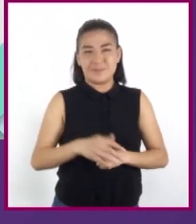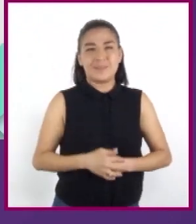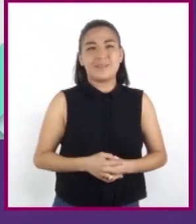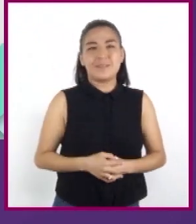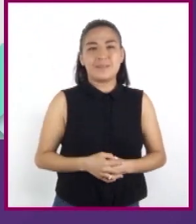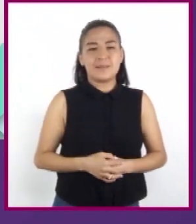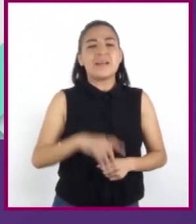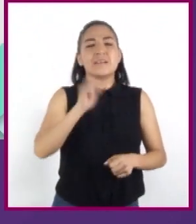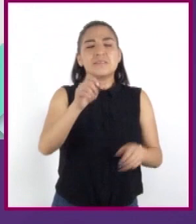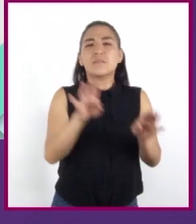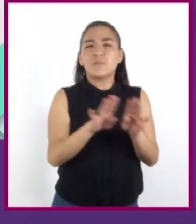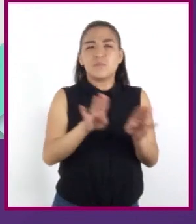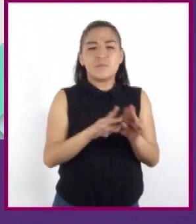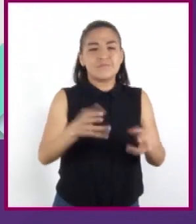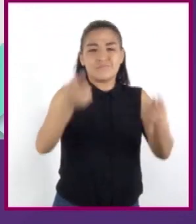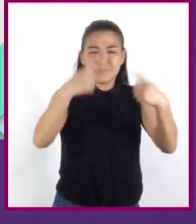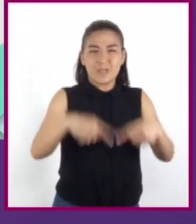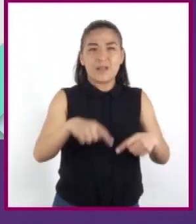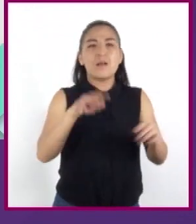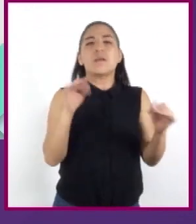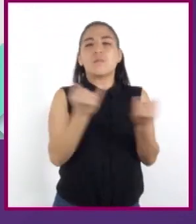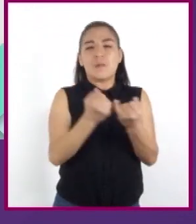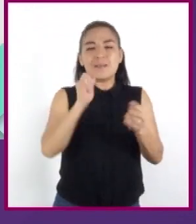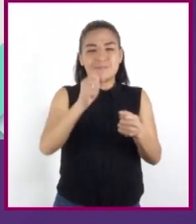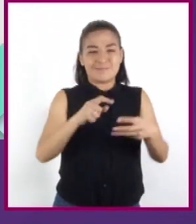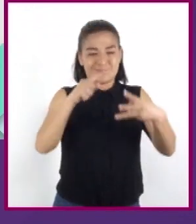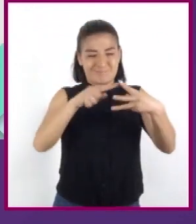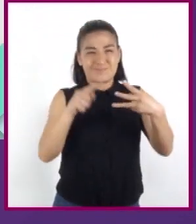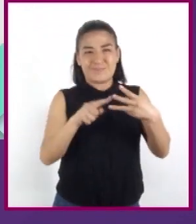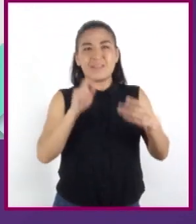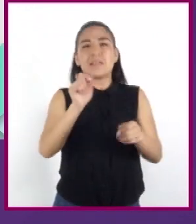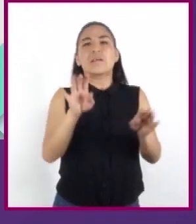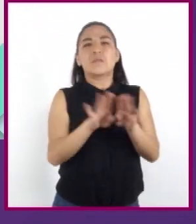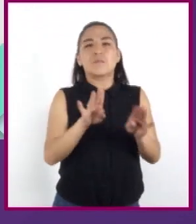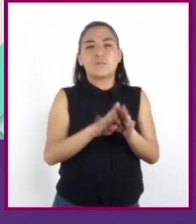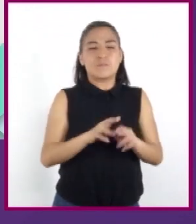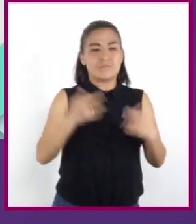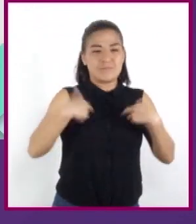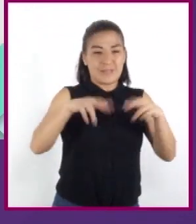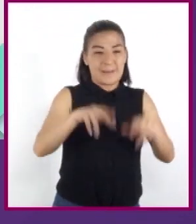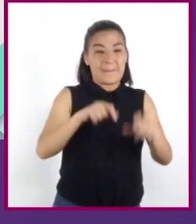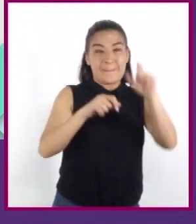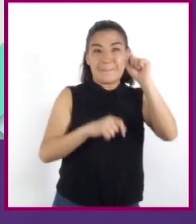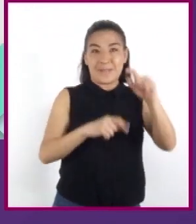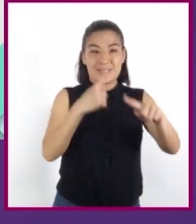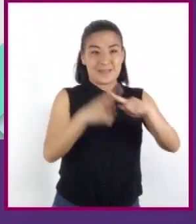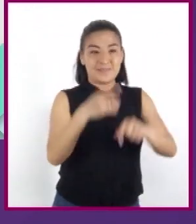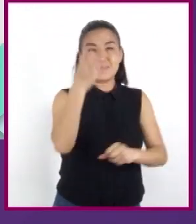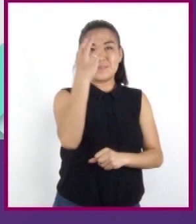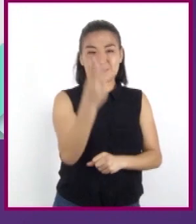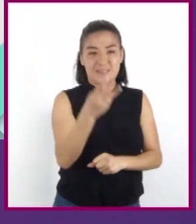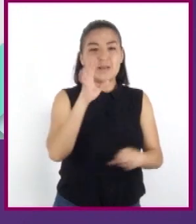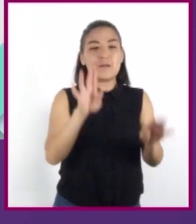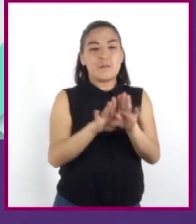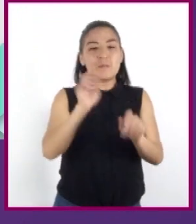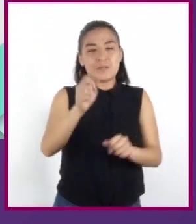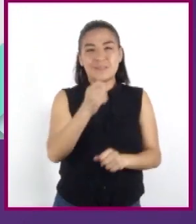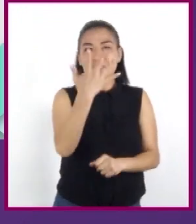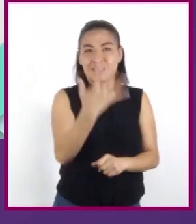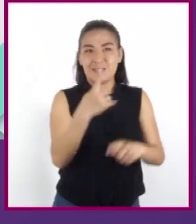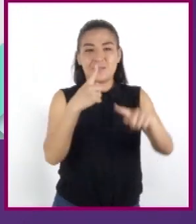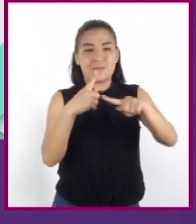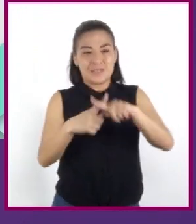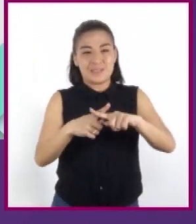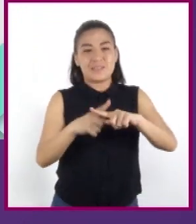La factorización de un polinomio. La expresión 20x cúbica más 5x cuadrada menos